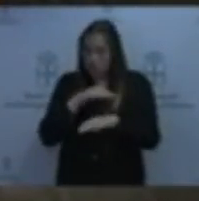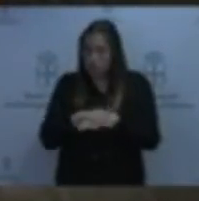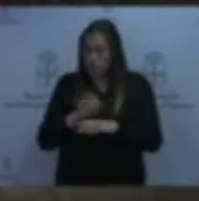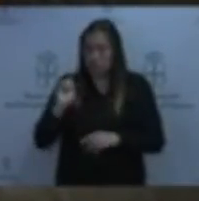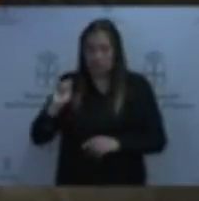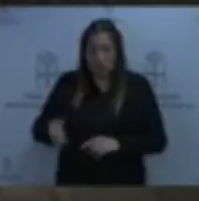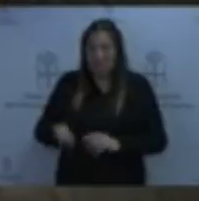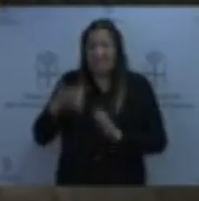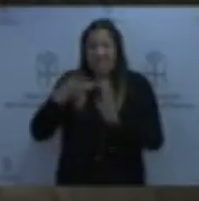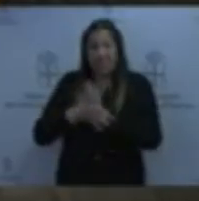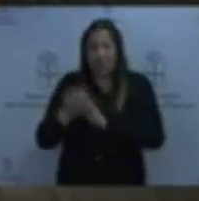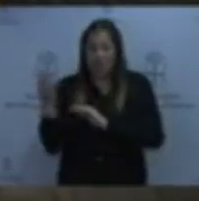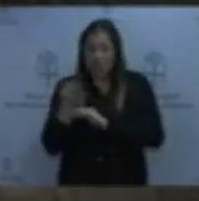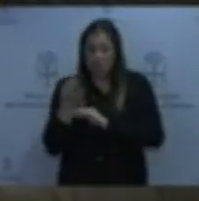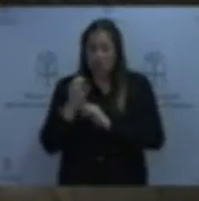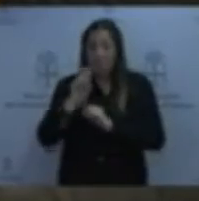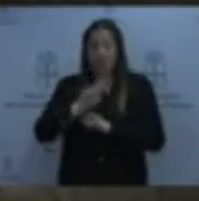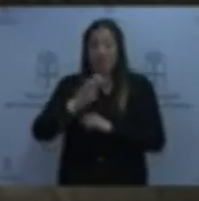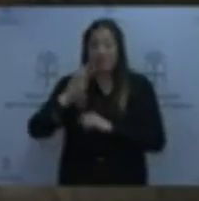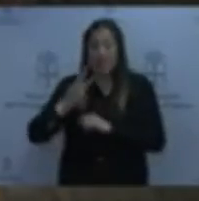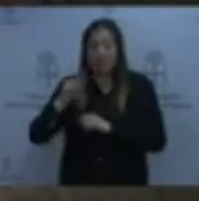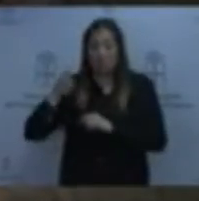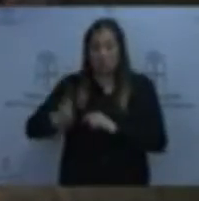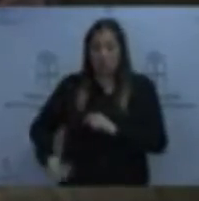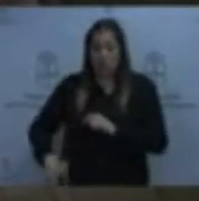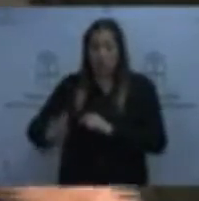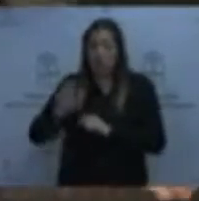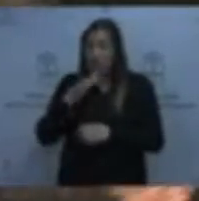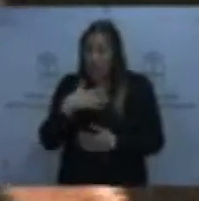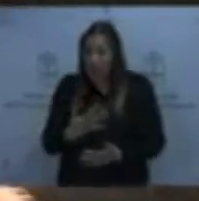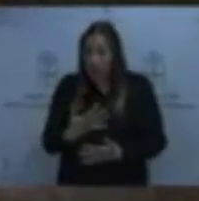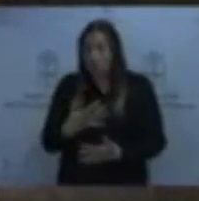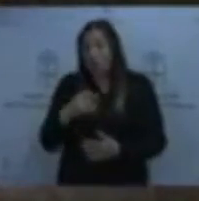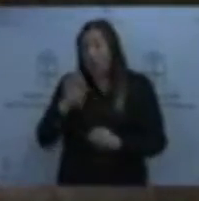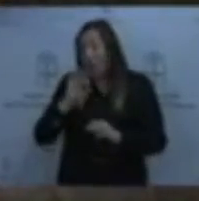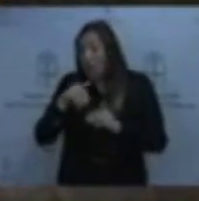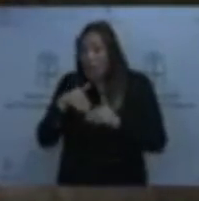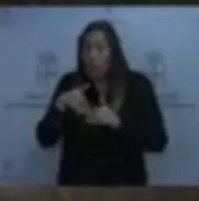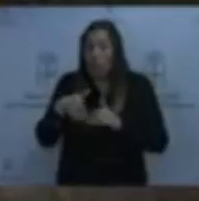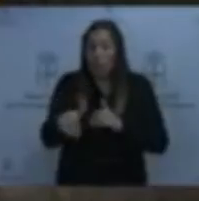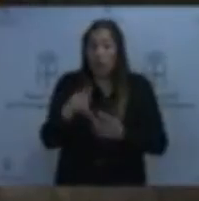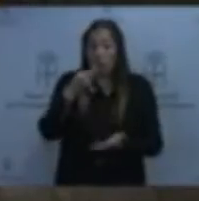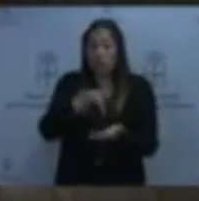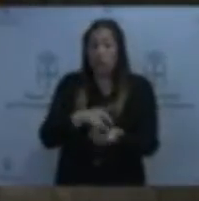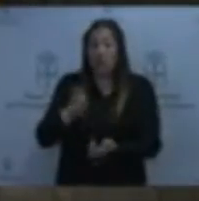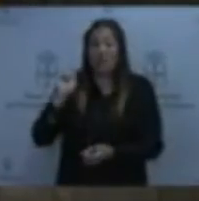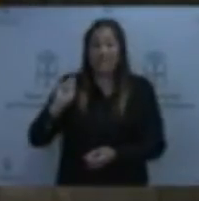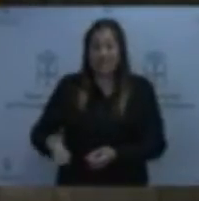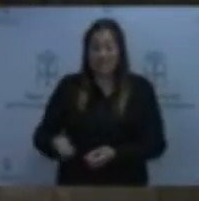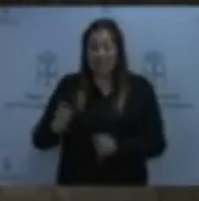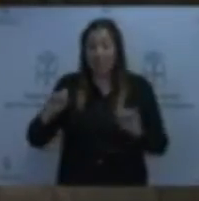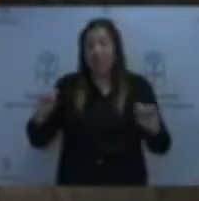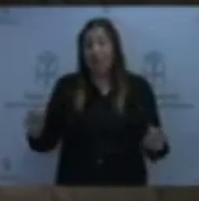sentencia, significa que 23 profesionales no están en este momento o no estarán en el momento que recibamos la sentencia oficial